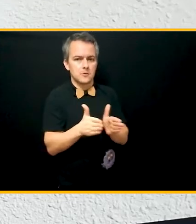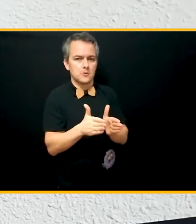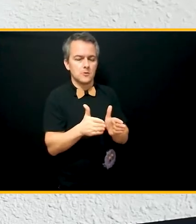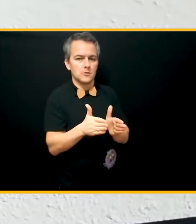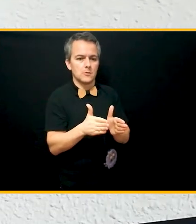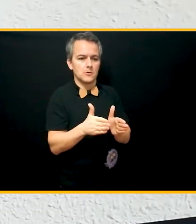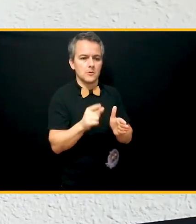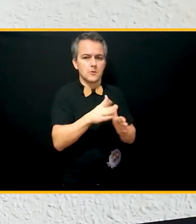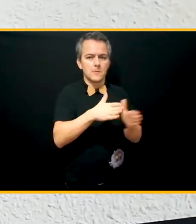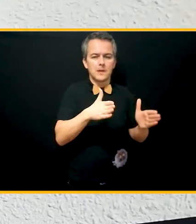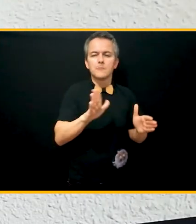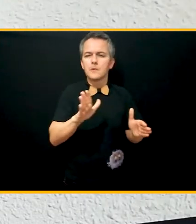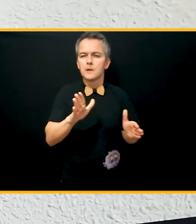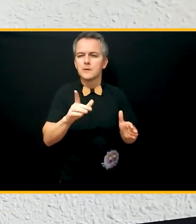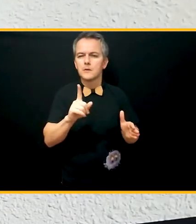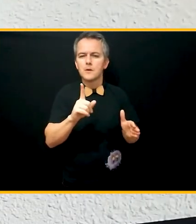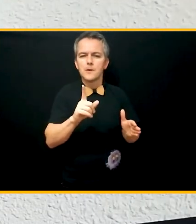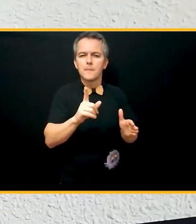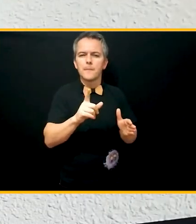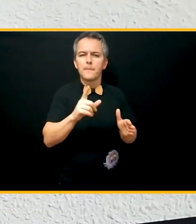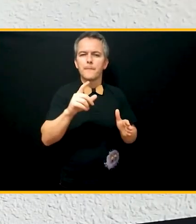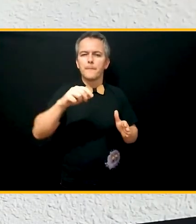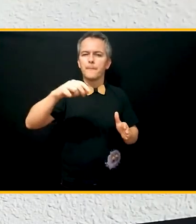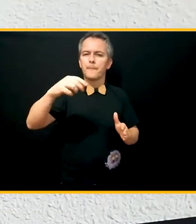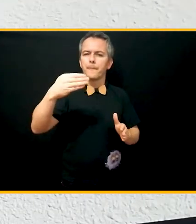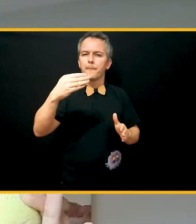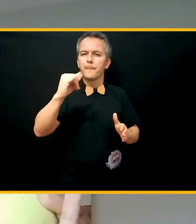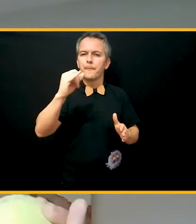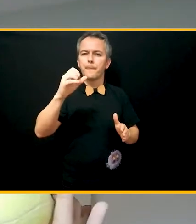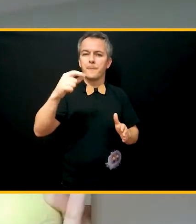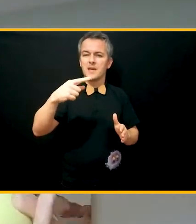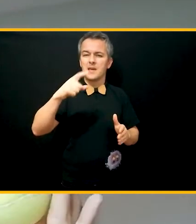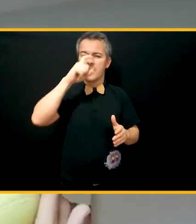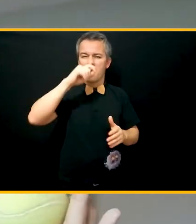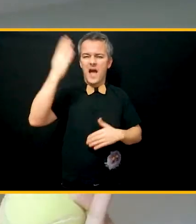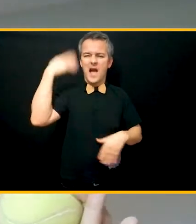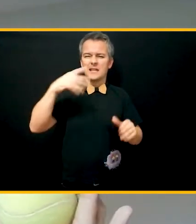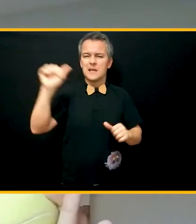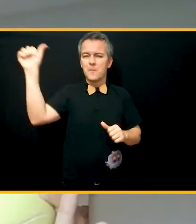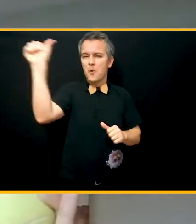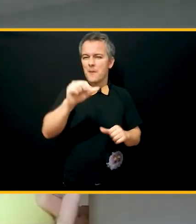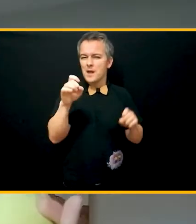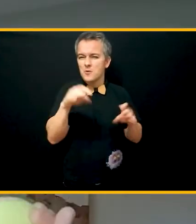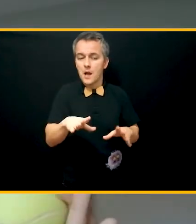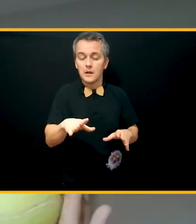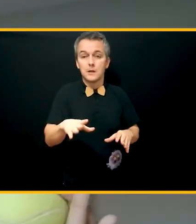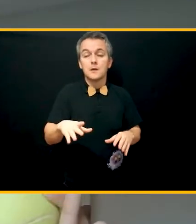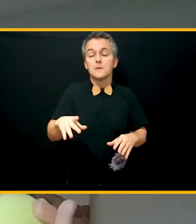Oye, gente, no es big. ¿Os acordáis? Big, massive. Oh. Is